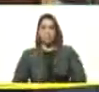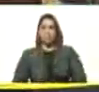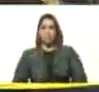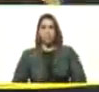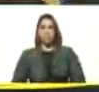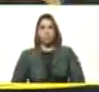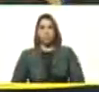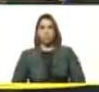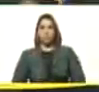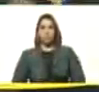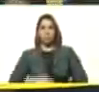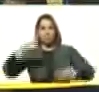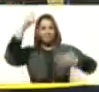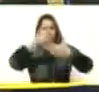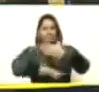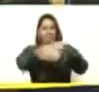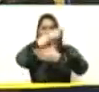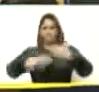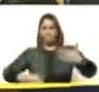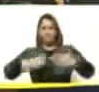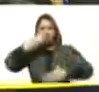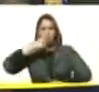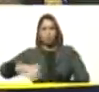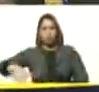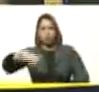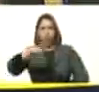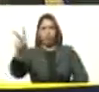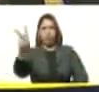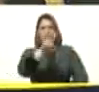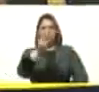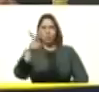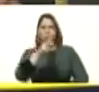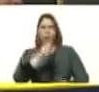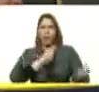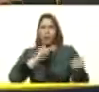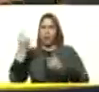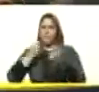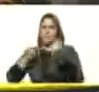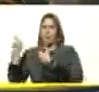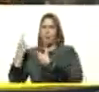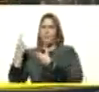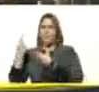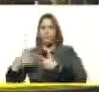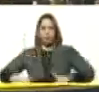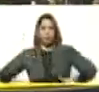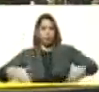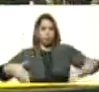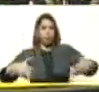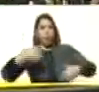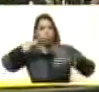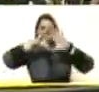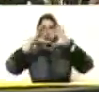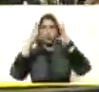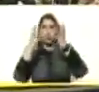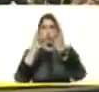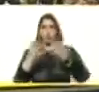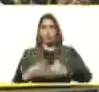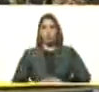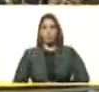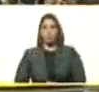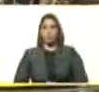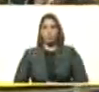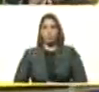Se le ha prohibido al pueblo de Venezuela exportar sus riquezas al mundo. Se